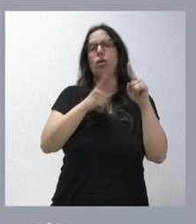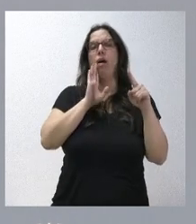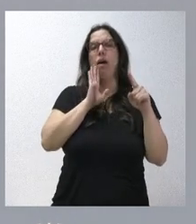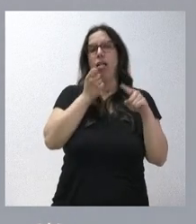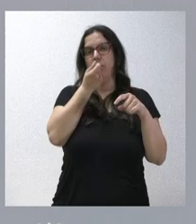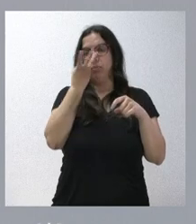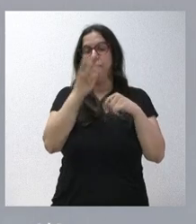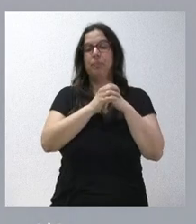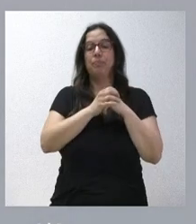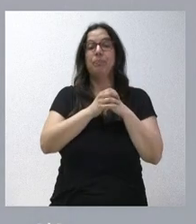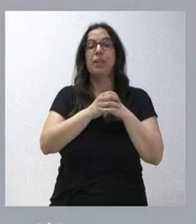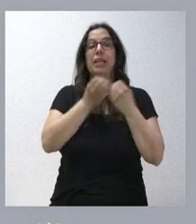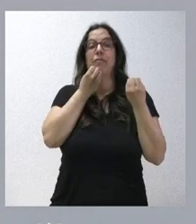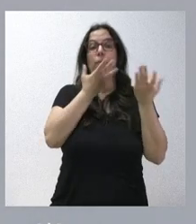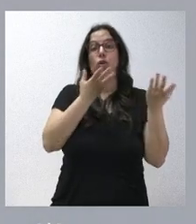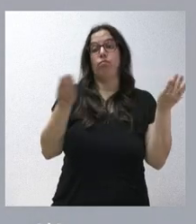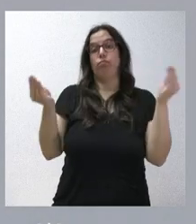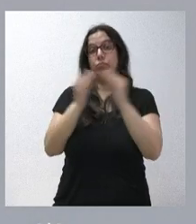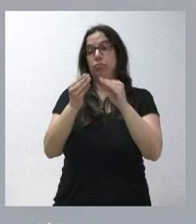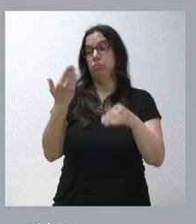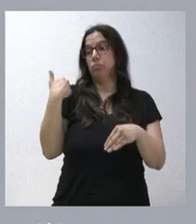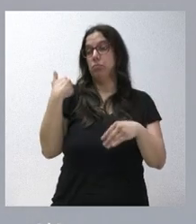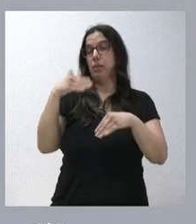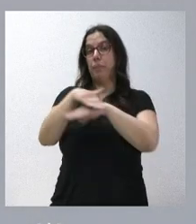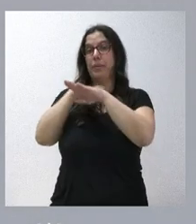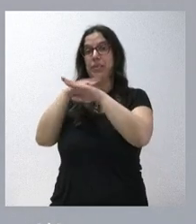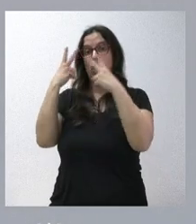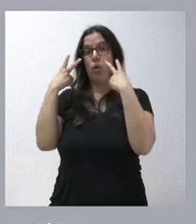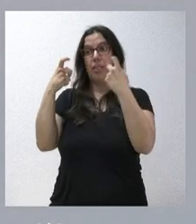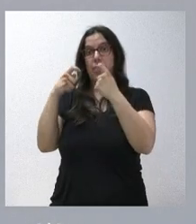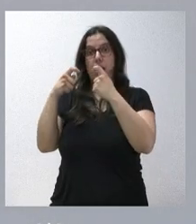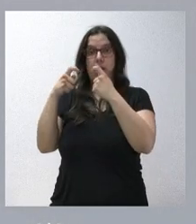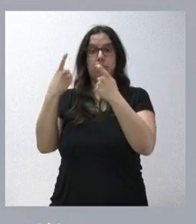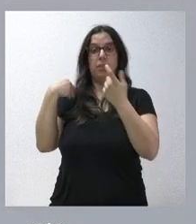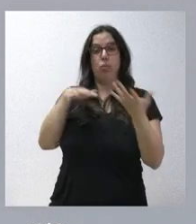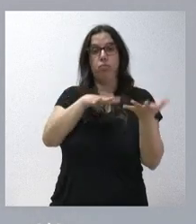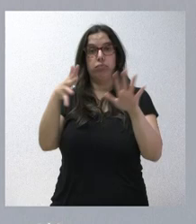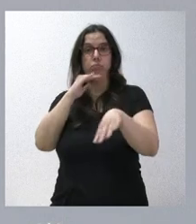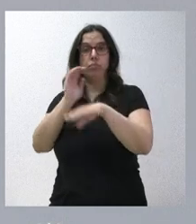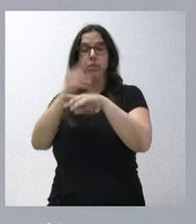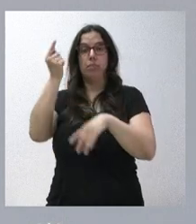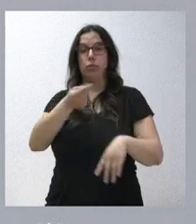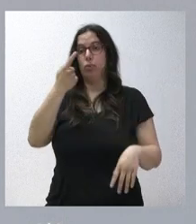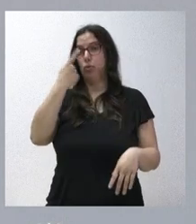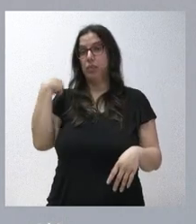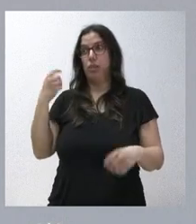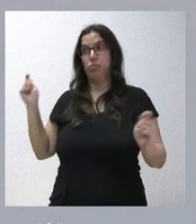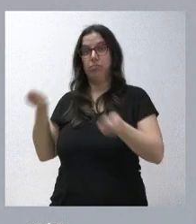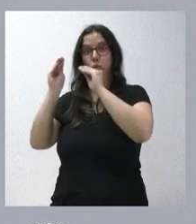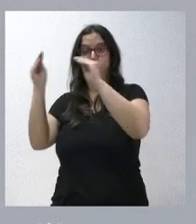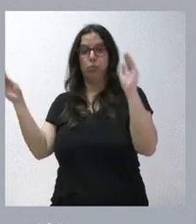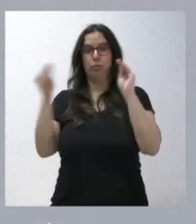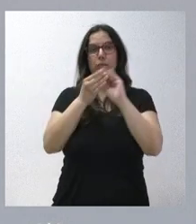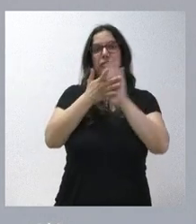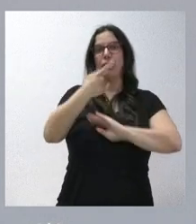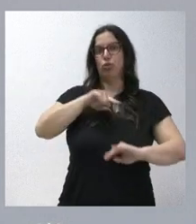información con la que se publicó recientemente por el Ministerio de Hacienda sobre ejecución presupuestaria correspondiente al ejercito pasado donde castillio es la